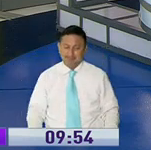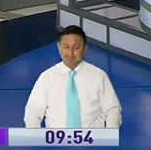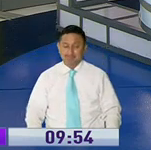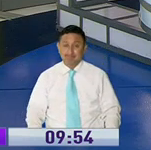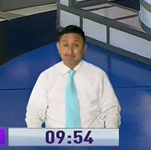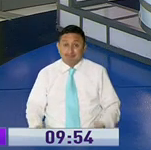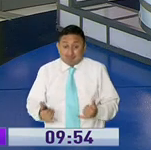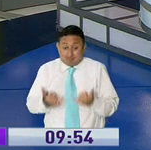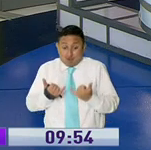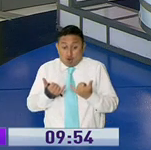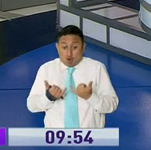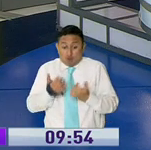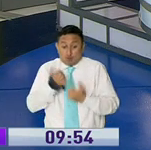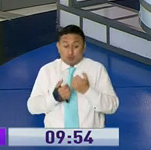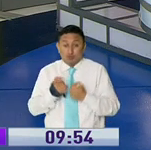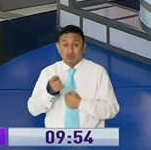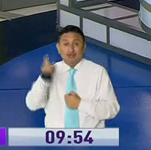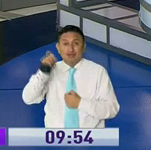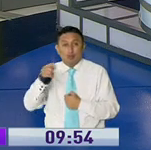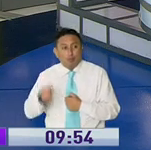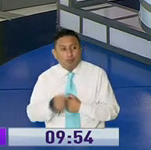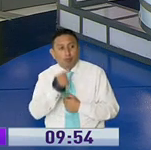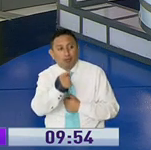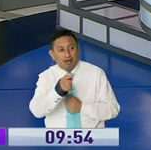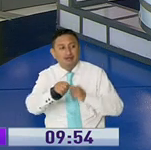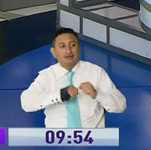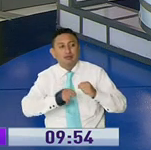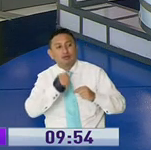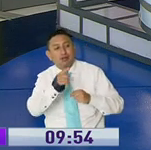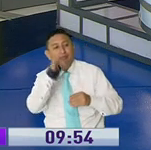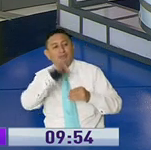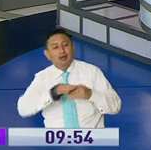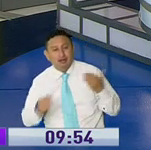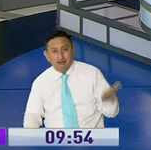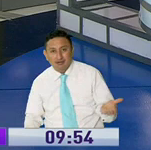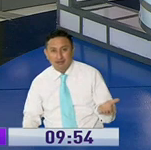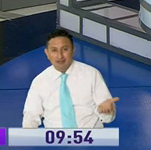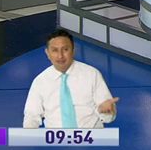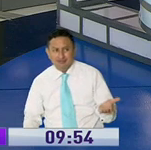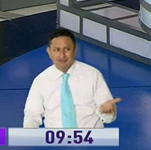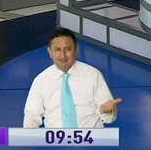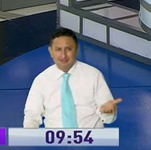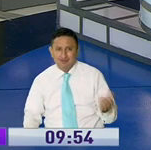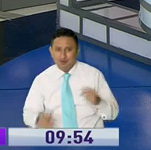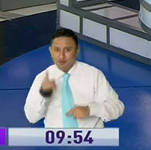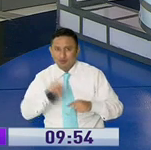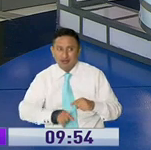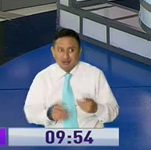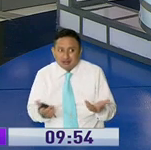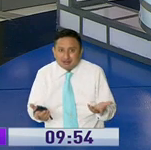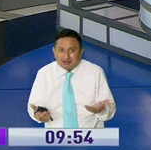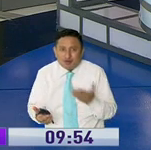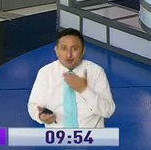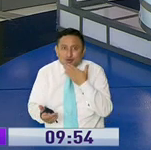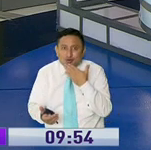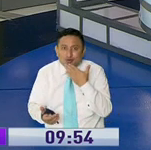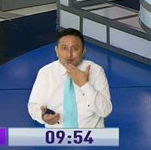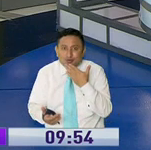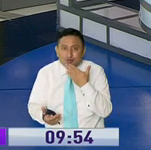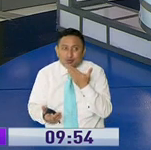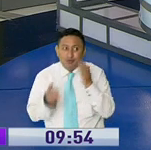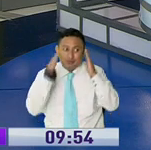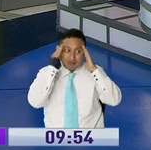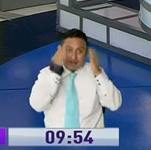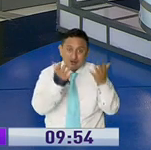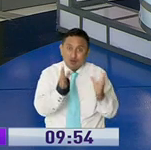En este momento de crisis, usted no puede mandar a hacer un trámite de estos al ciudadano. ¿Dónde? Porque simplemente no le van a atender. Y